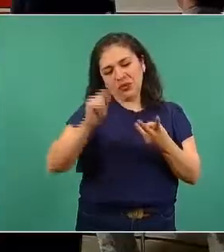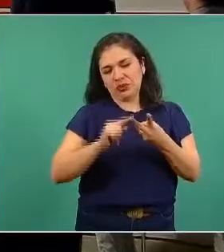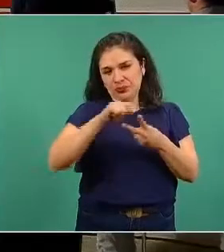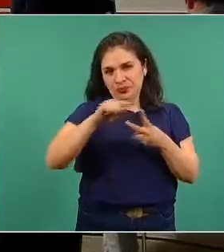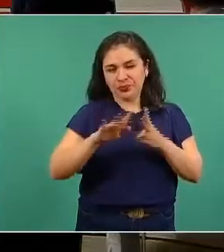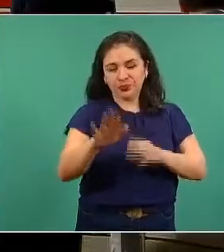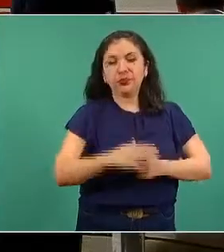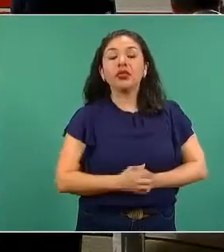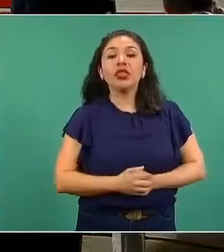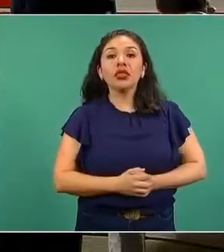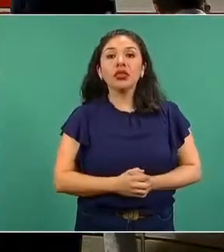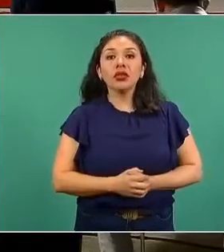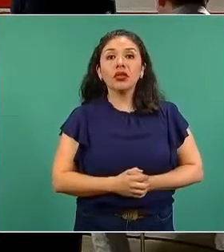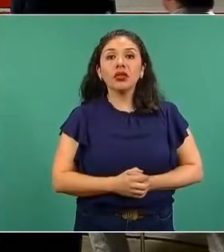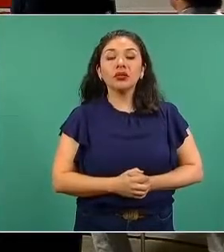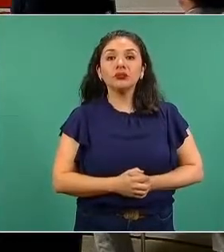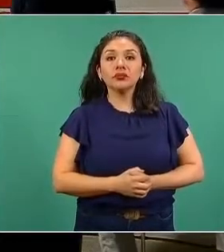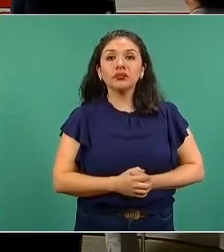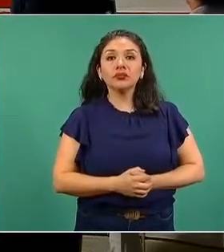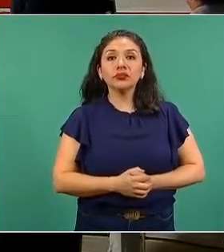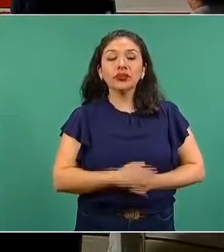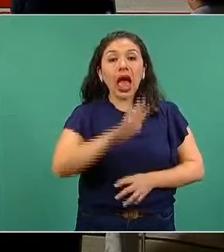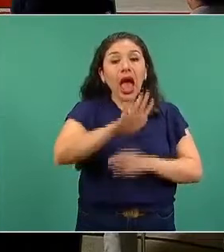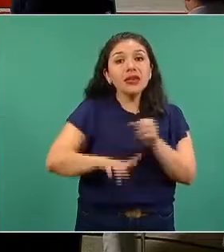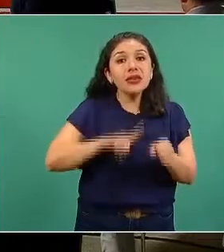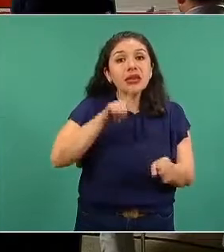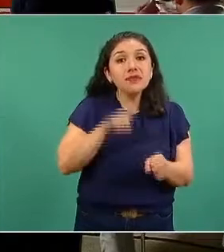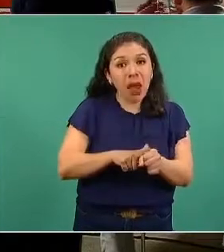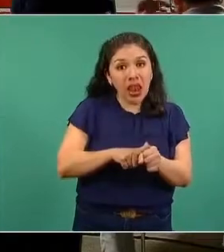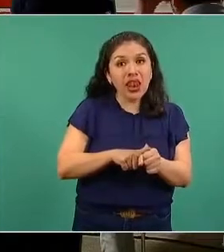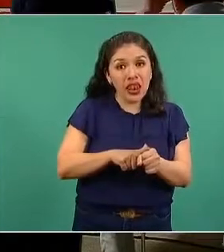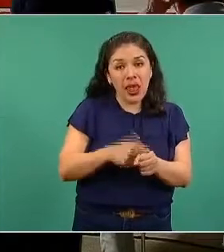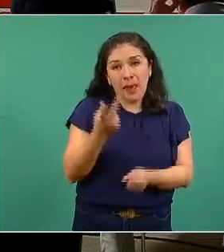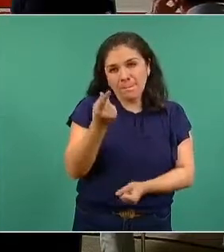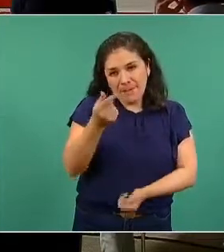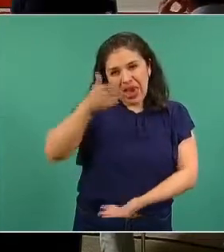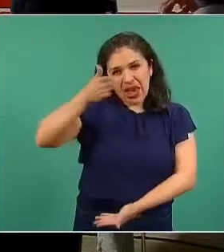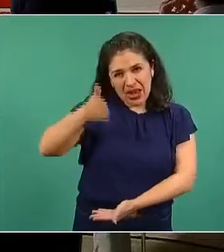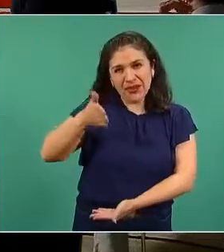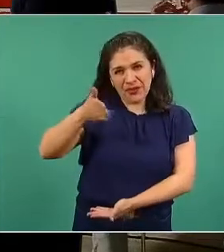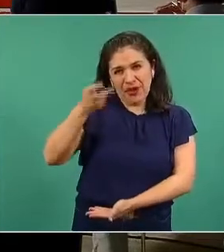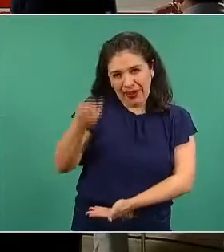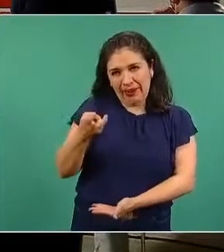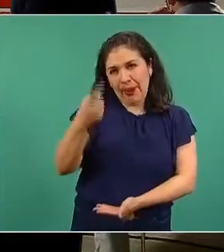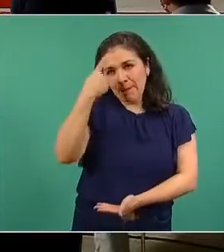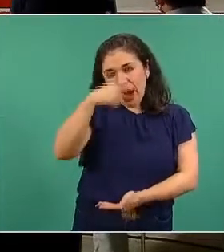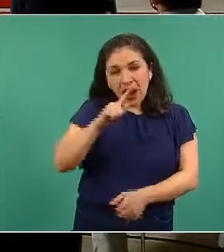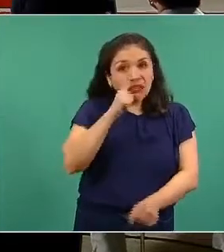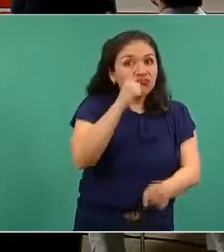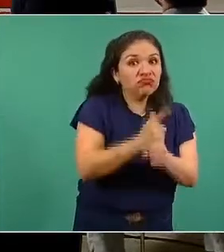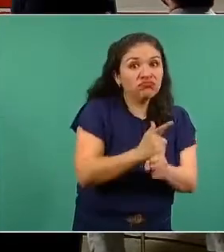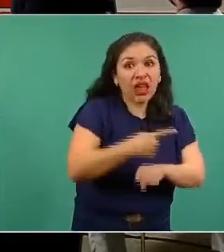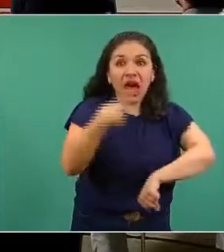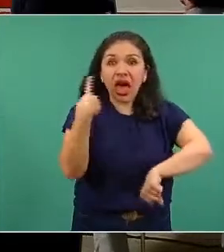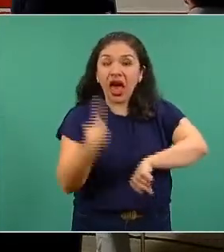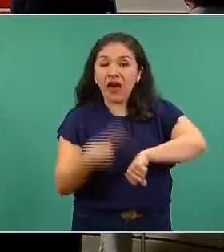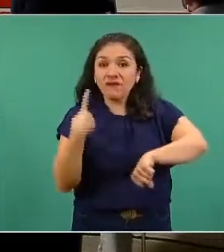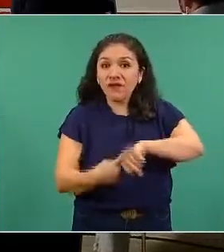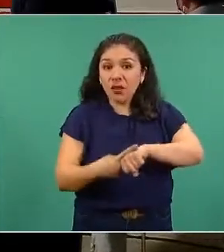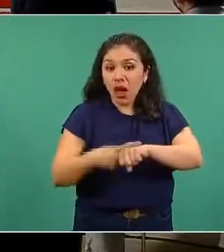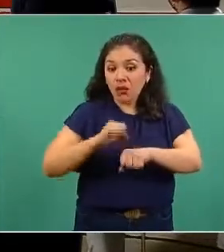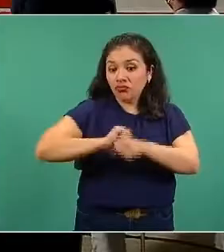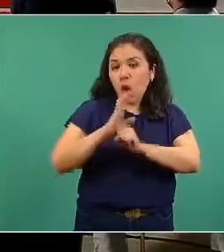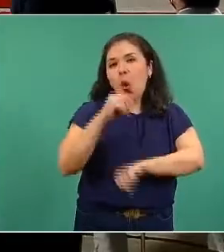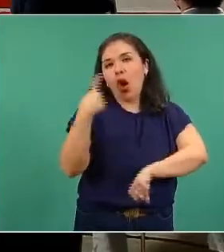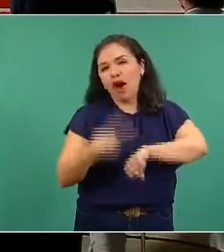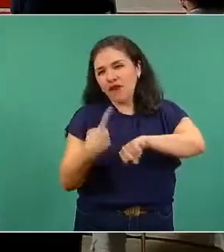dos. El uso de animales, en este caso caninos, para la detección de problemas de